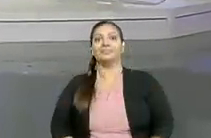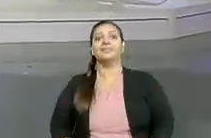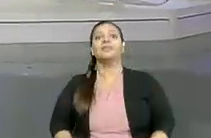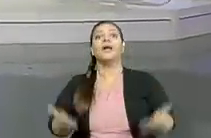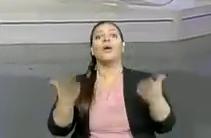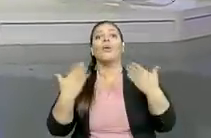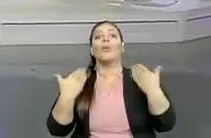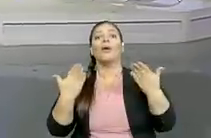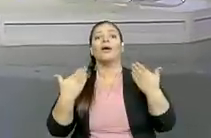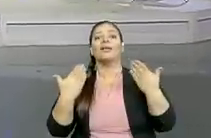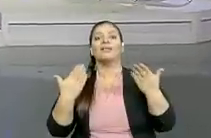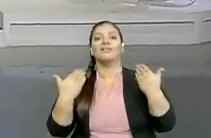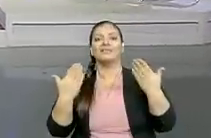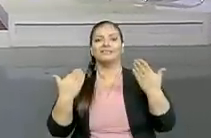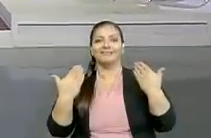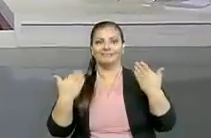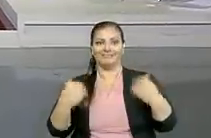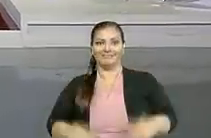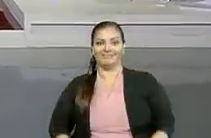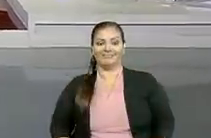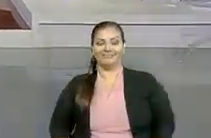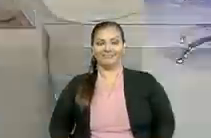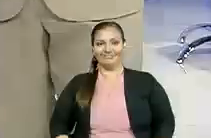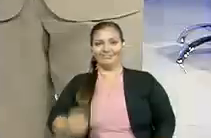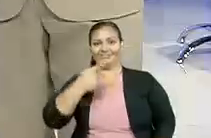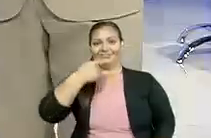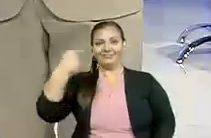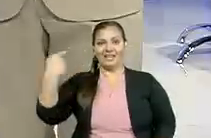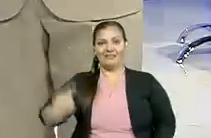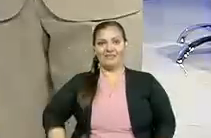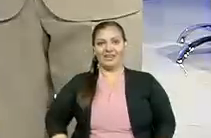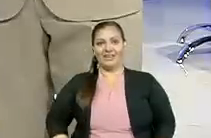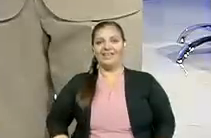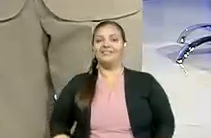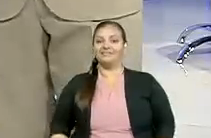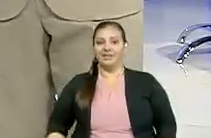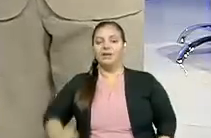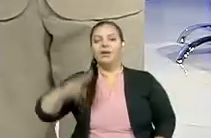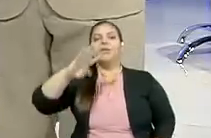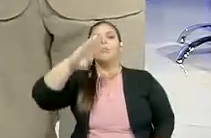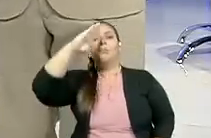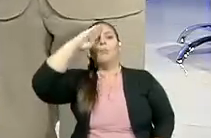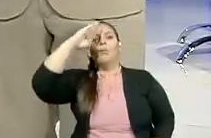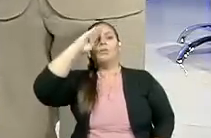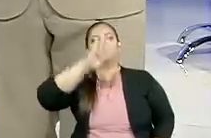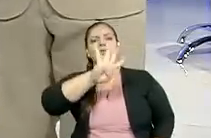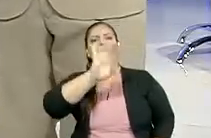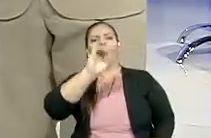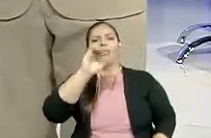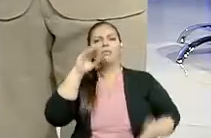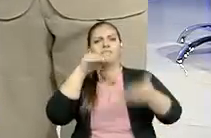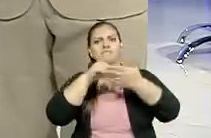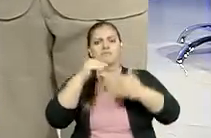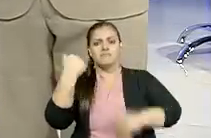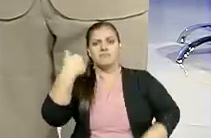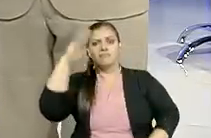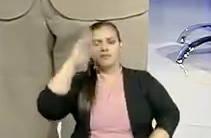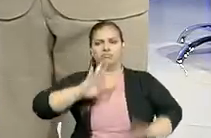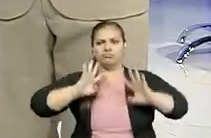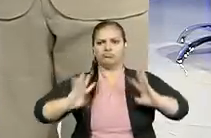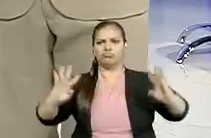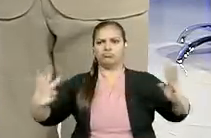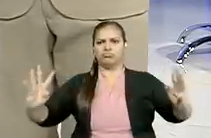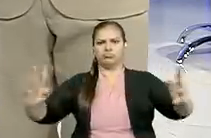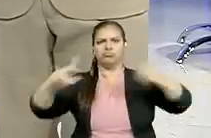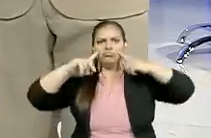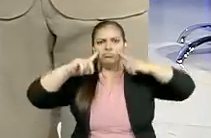Atención, más de 40.000 efectivos de la Policía Nacional garantizarán la seguridad durante feriado del 9 de octubre. Las